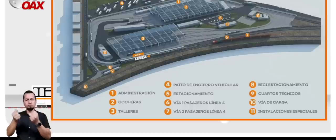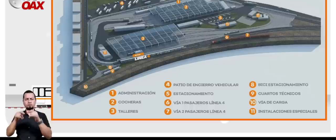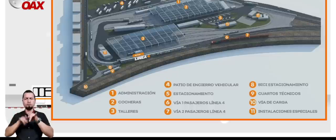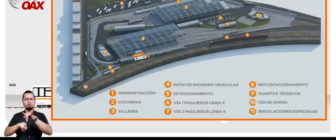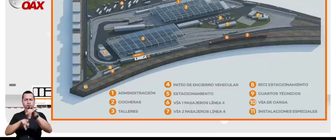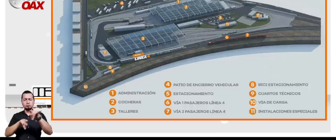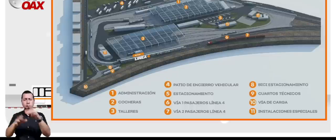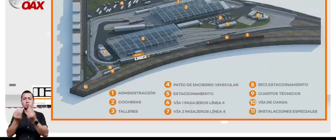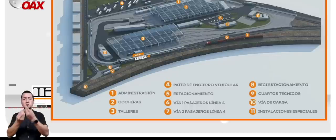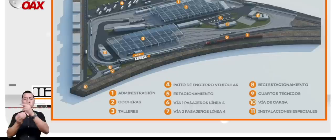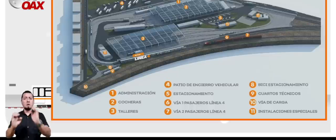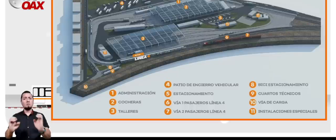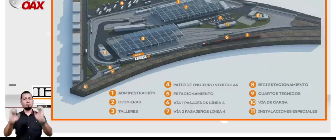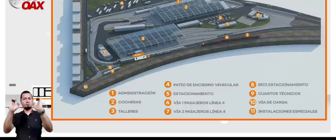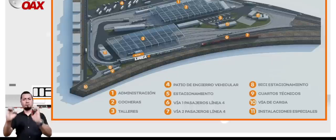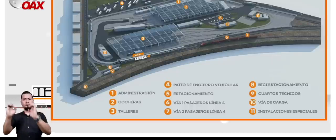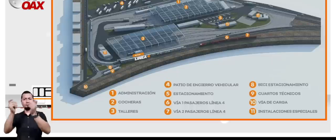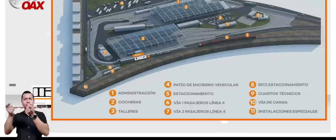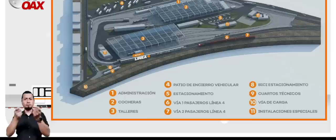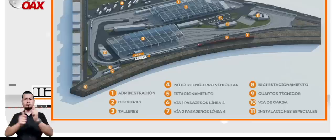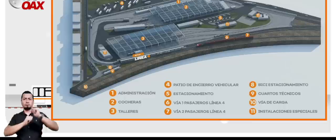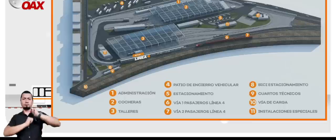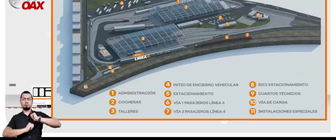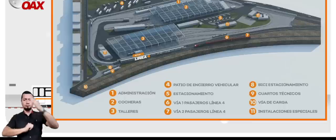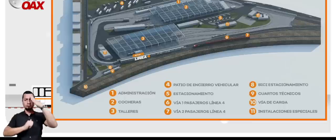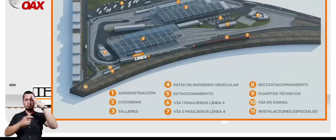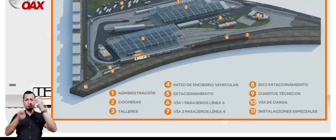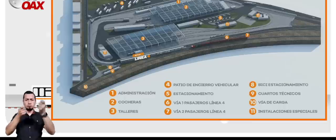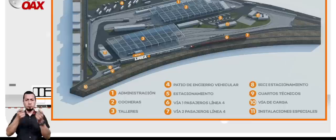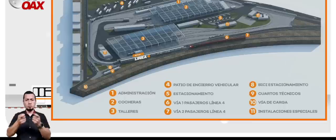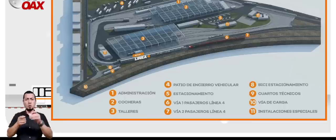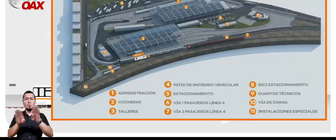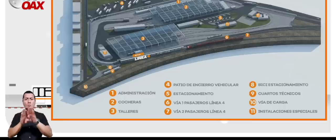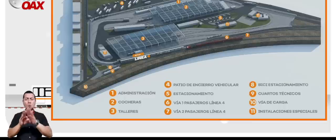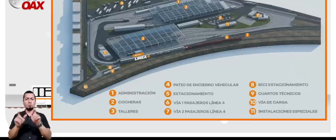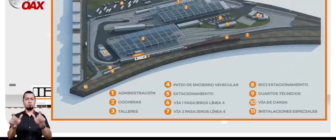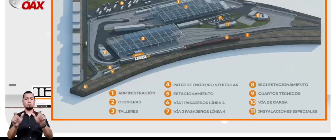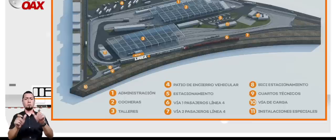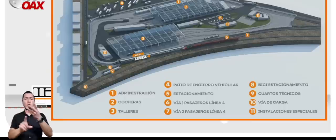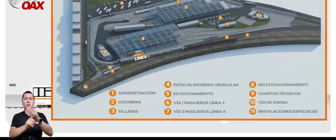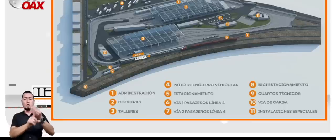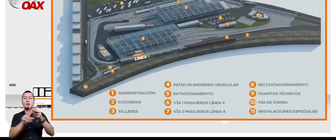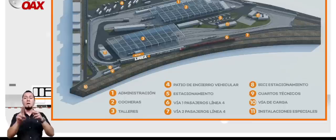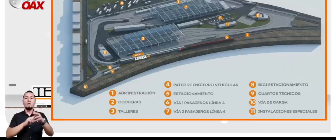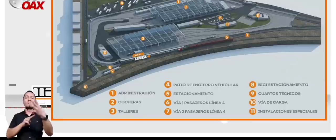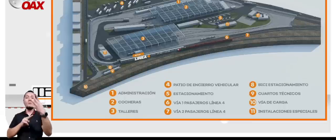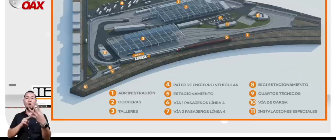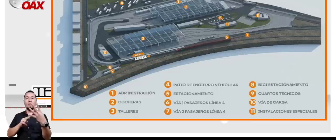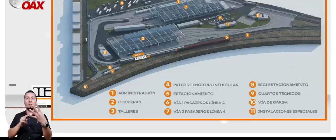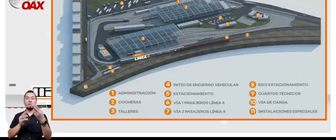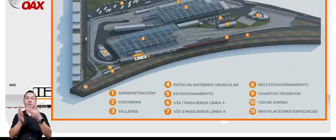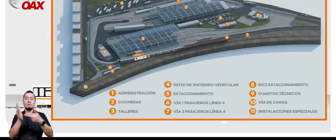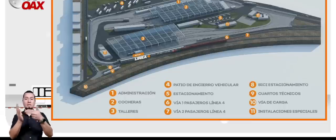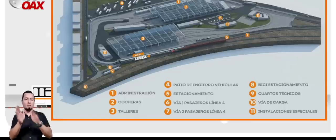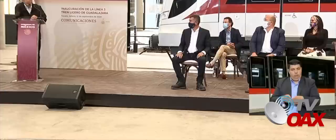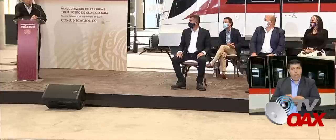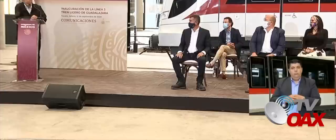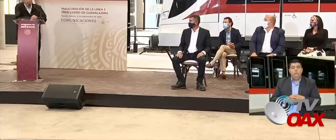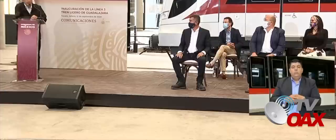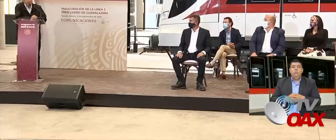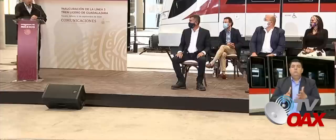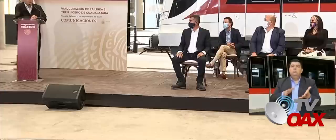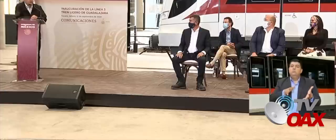terminarla antes de que concluya el gobierno. Me están diciendo que nos